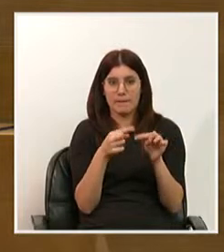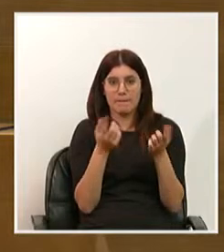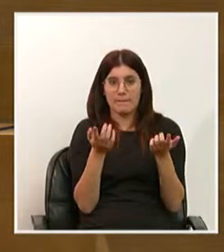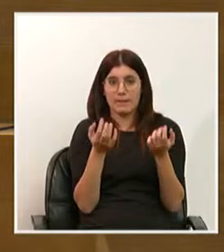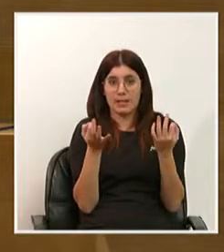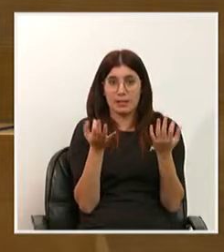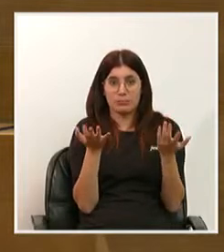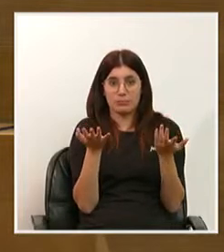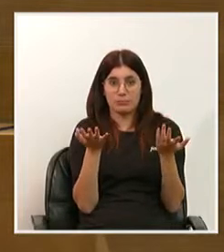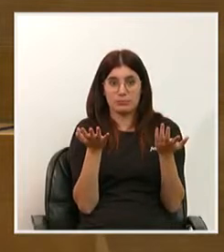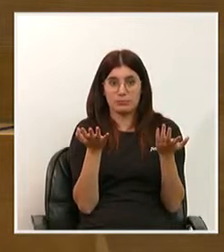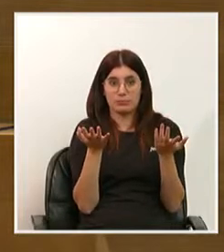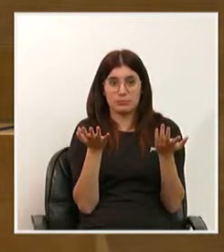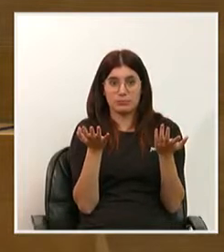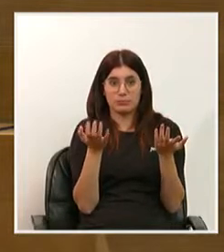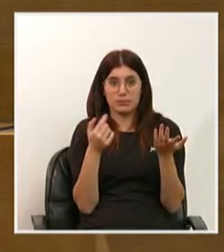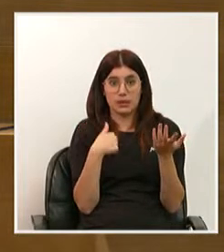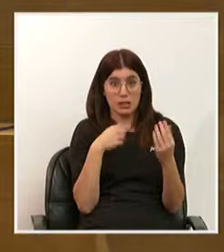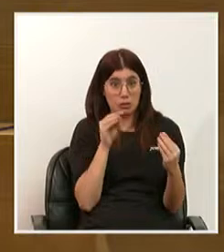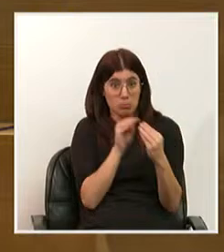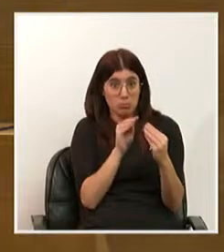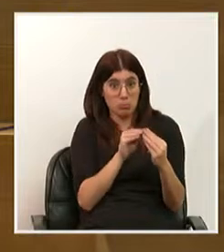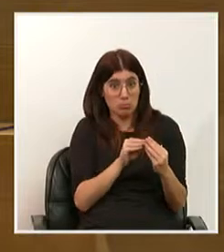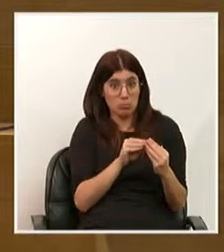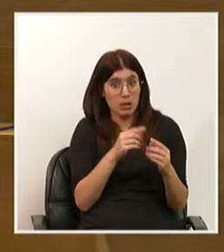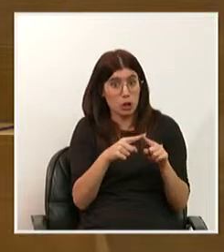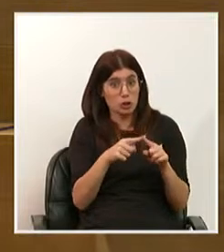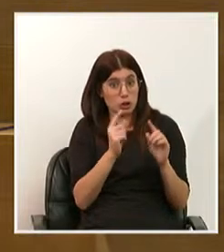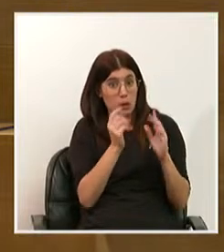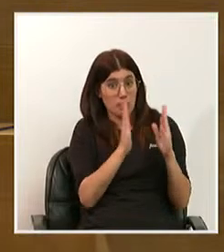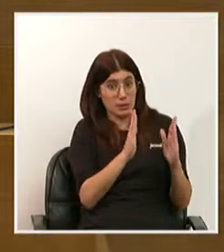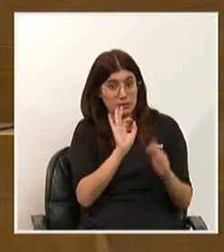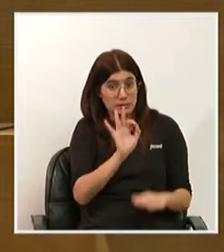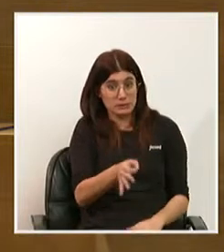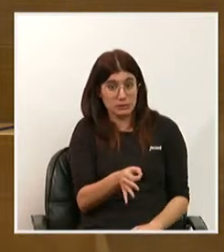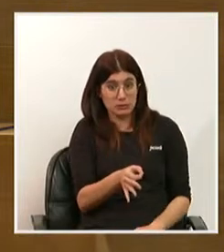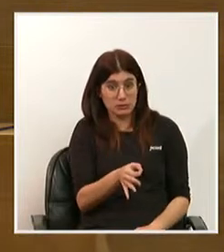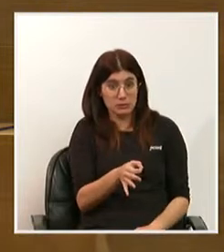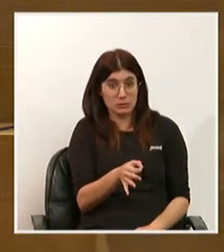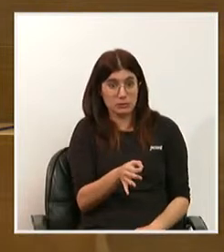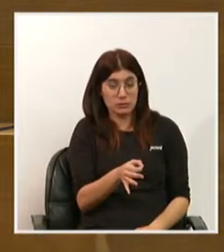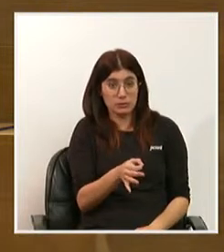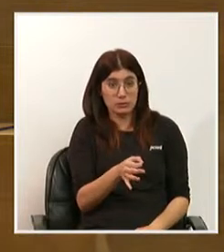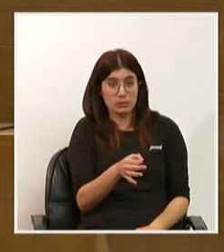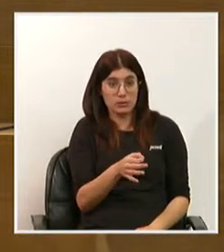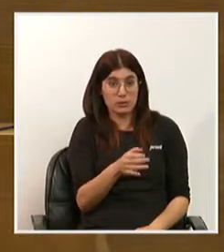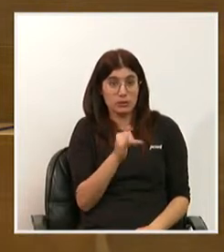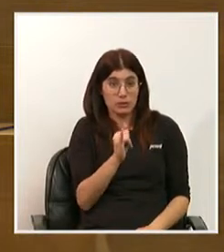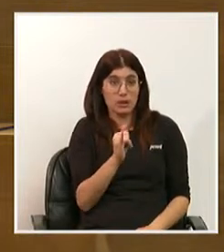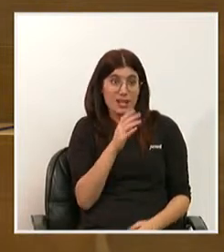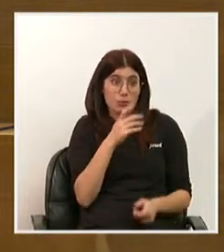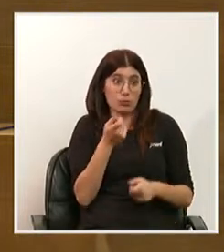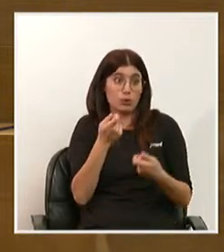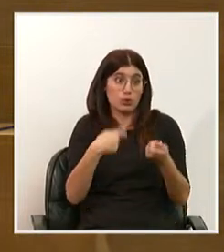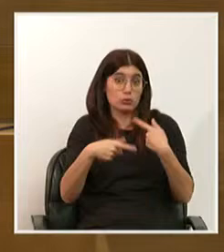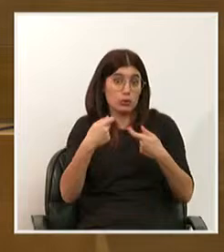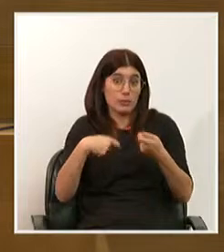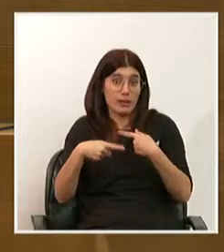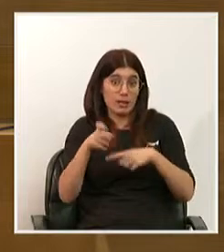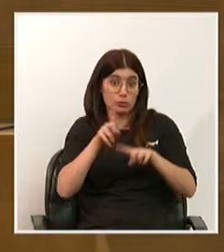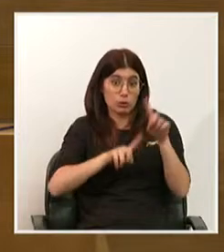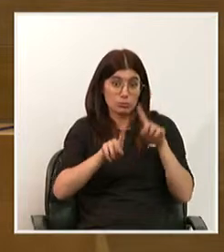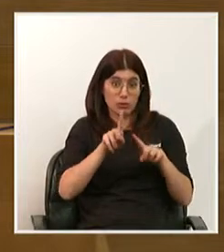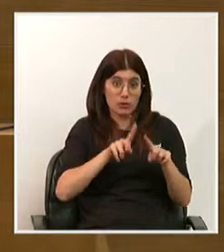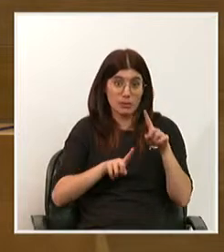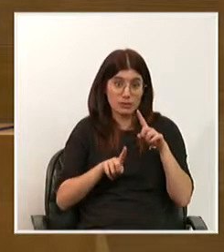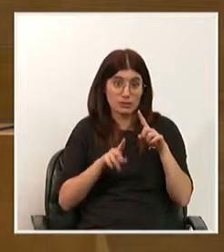es estoy de acuerdo con usted esa par tenemos comerciales que son los que está